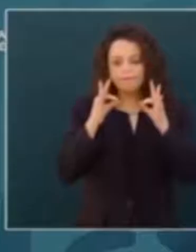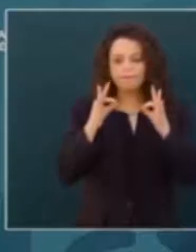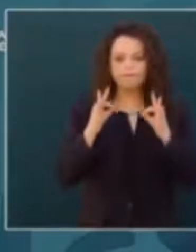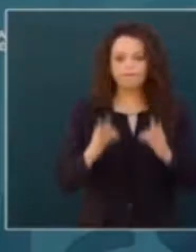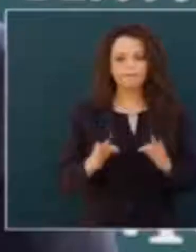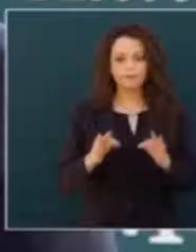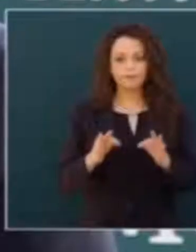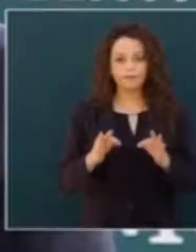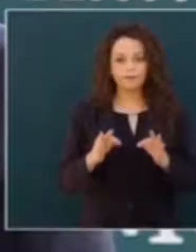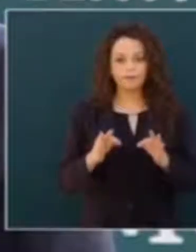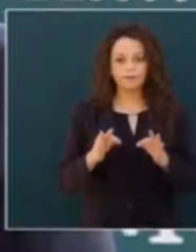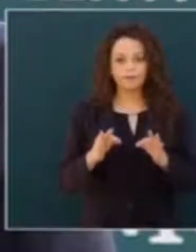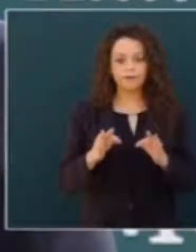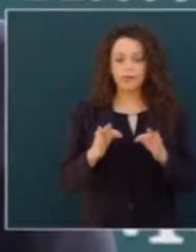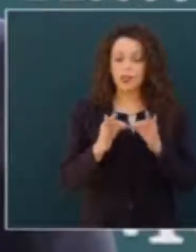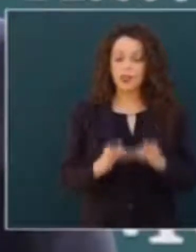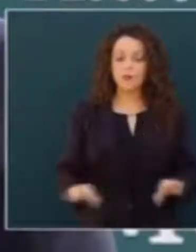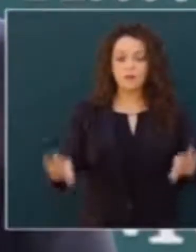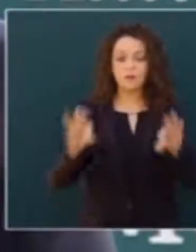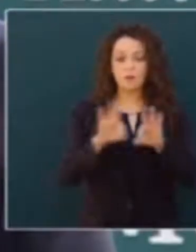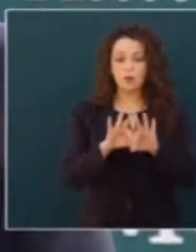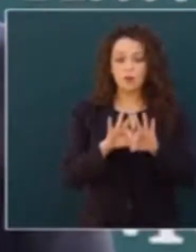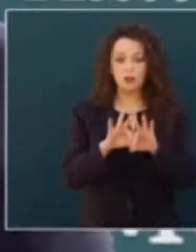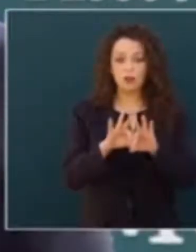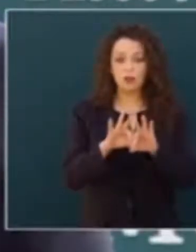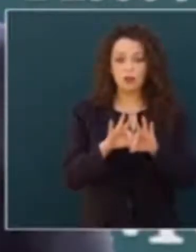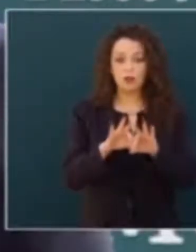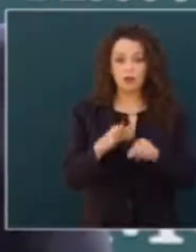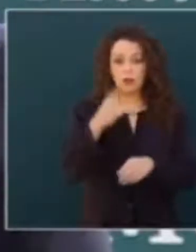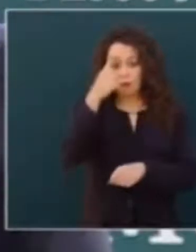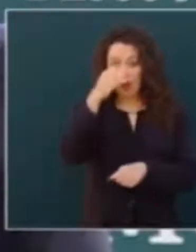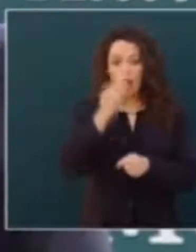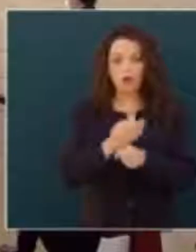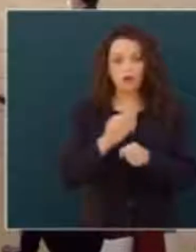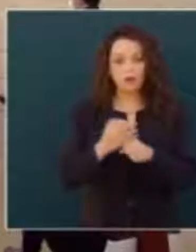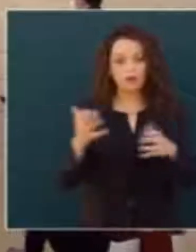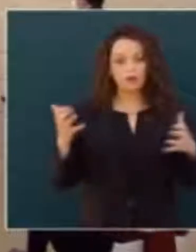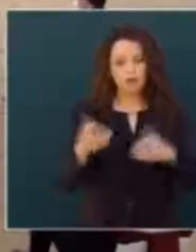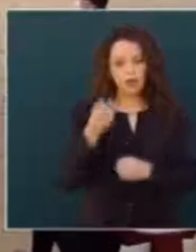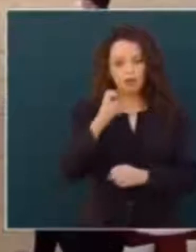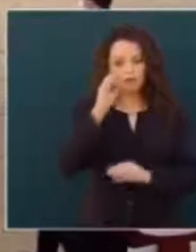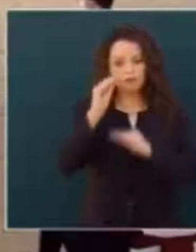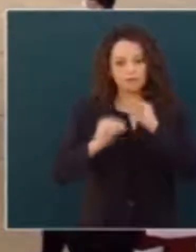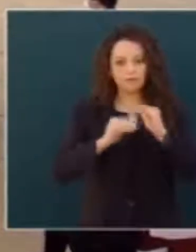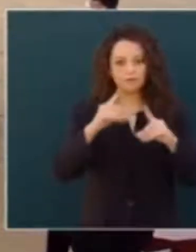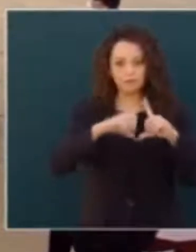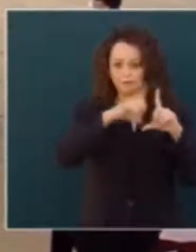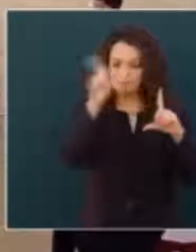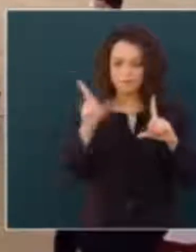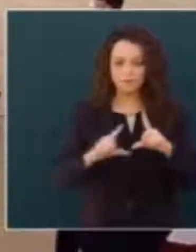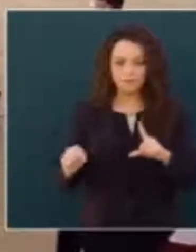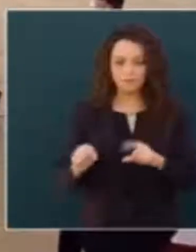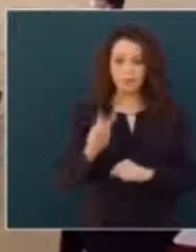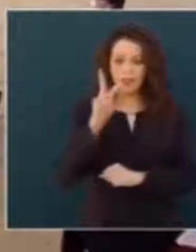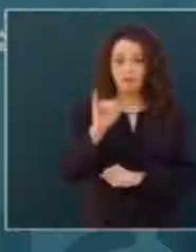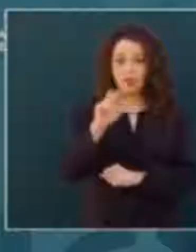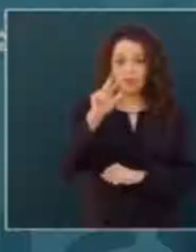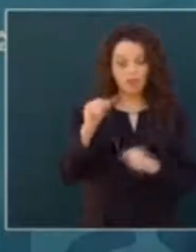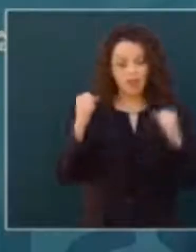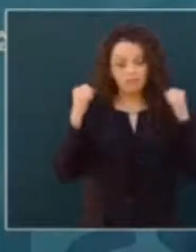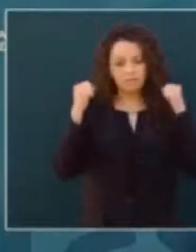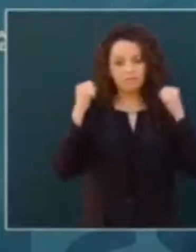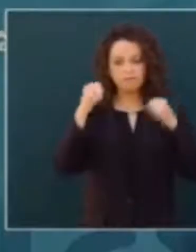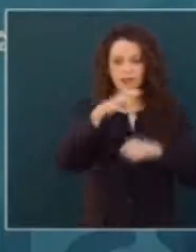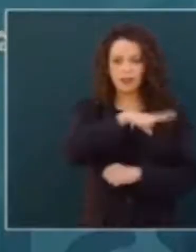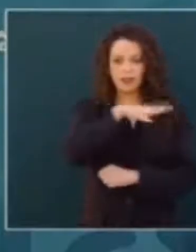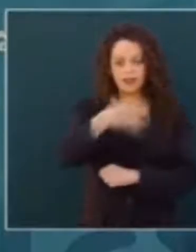irrenunciable en la nación que estamos construyendo. ¡Viva el general Lázaro Cárdenas